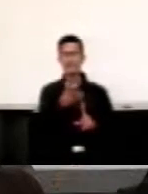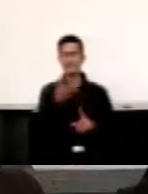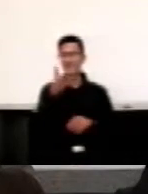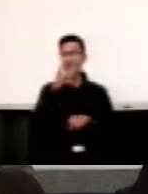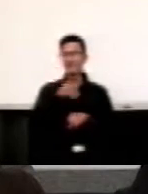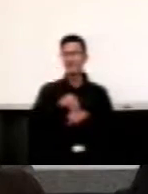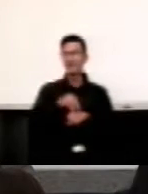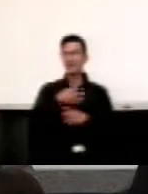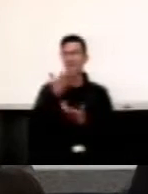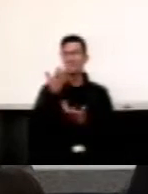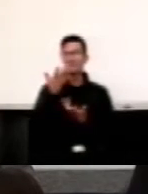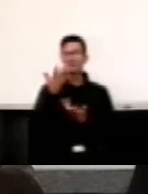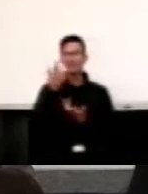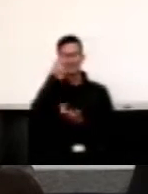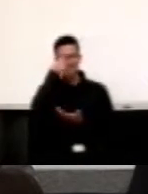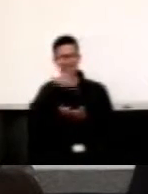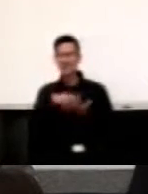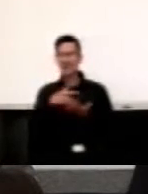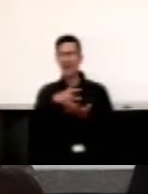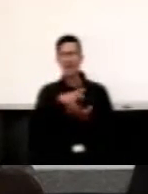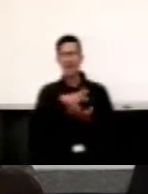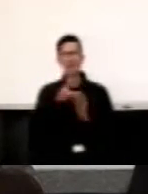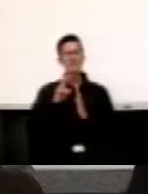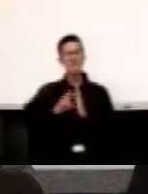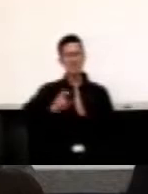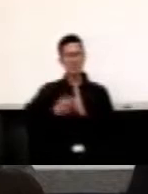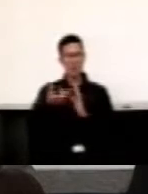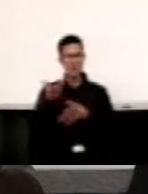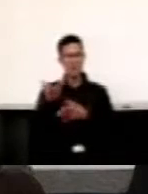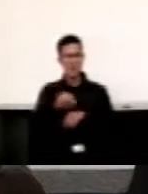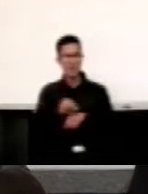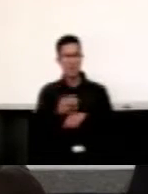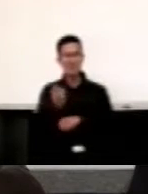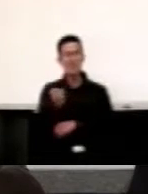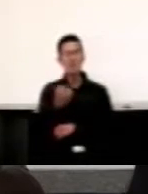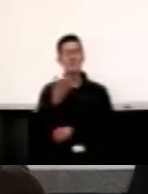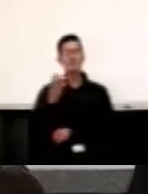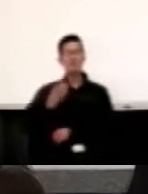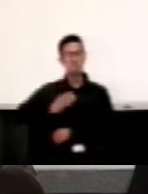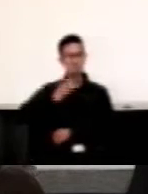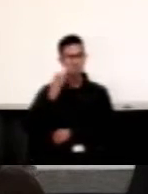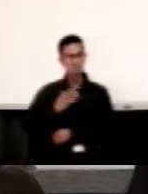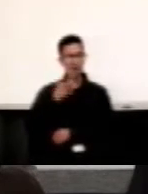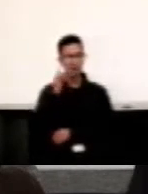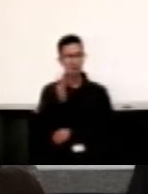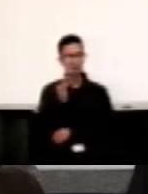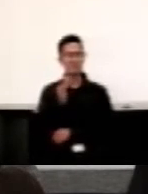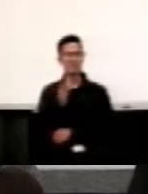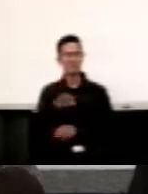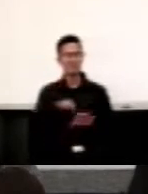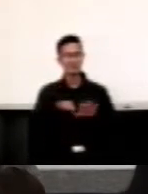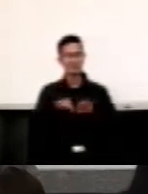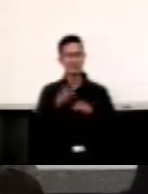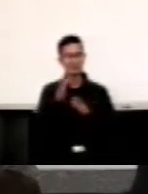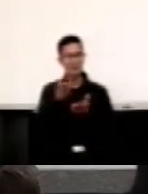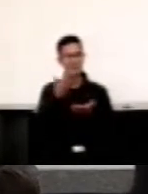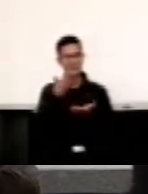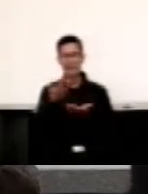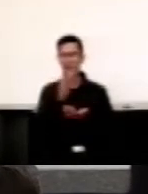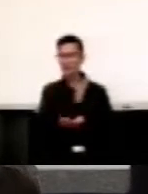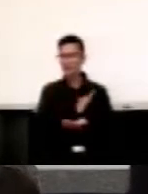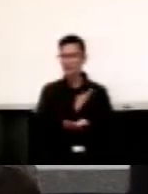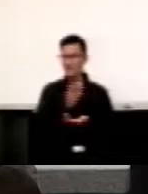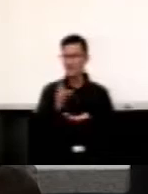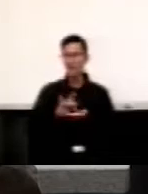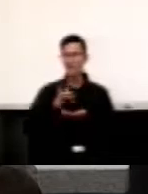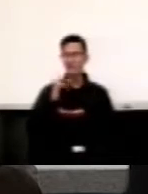que le van a hacer todavía ajustes, eso me habla pues del nivel de calidad con el que están trabajando. Entonces, lo felicito y